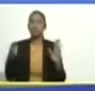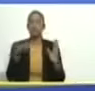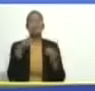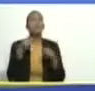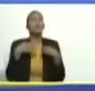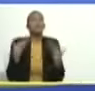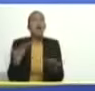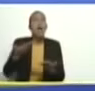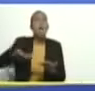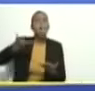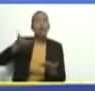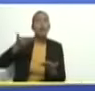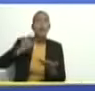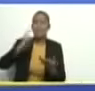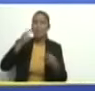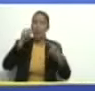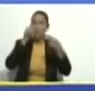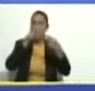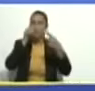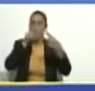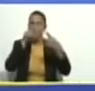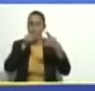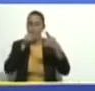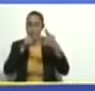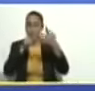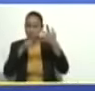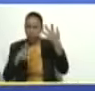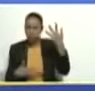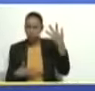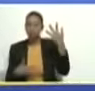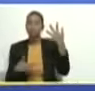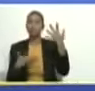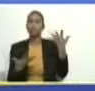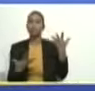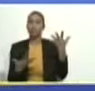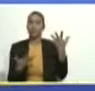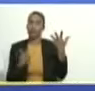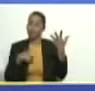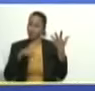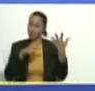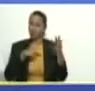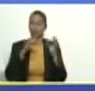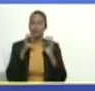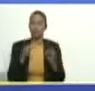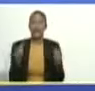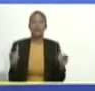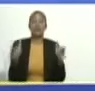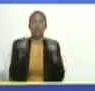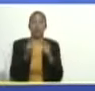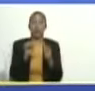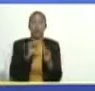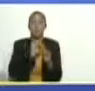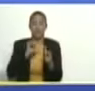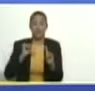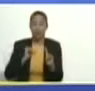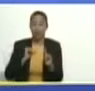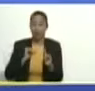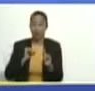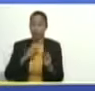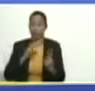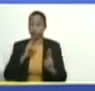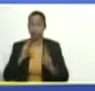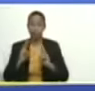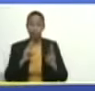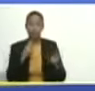prioridades y vamos a despedir esta transmisión para hacer la reunión ya en privado, y no se pierda